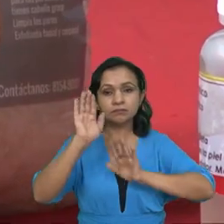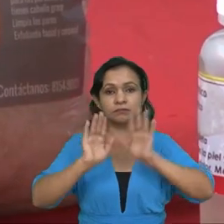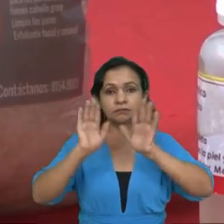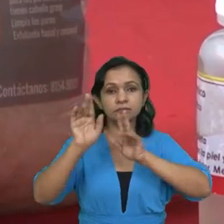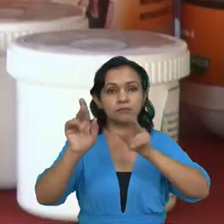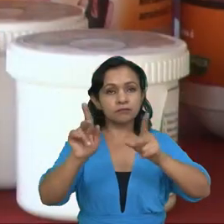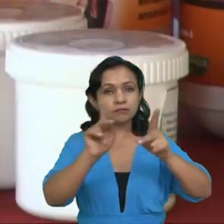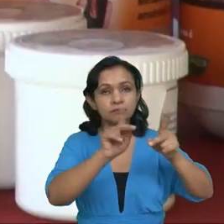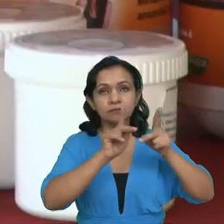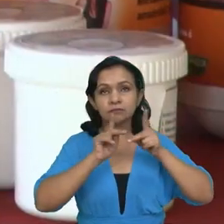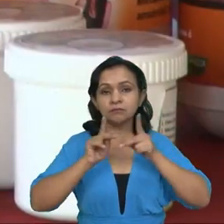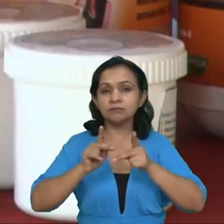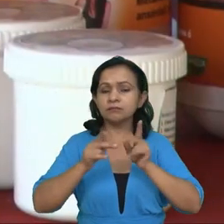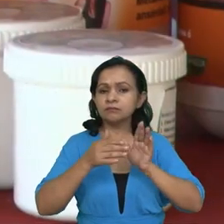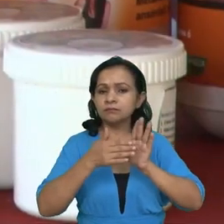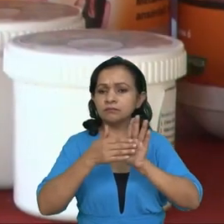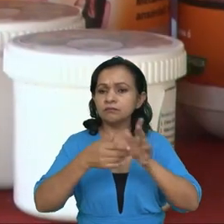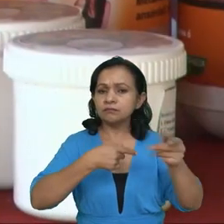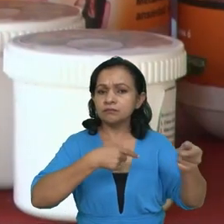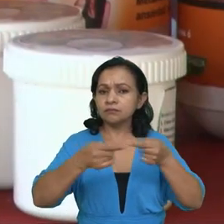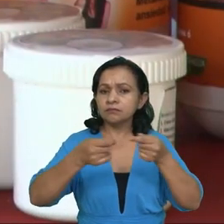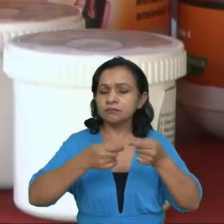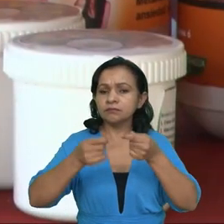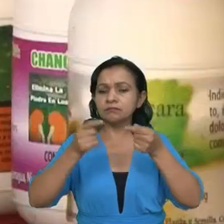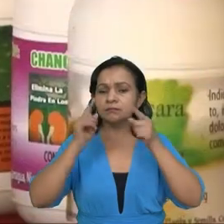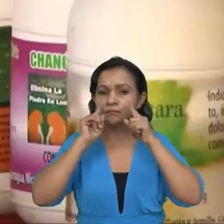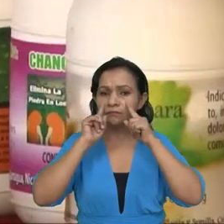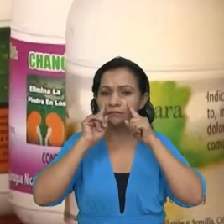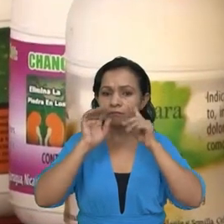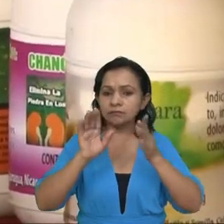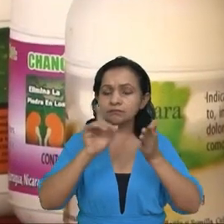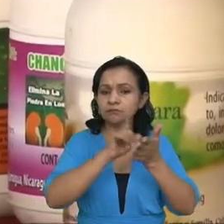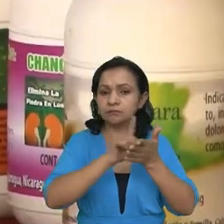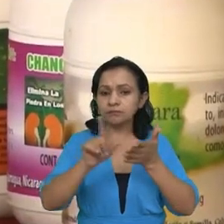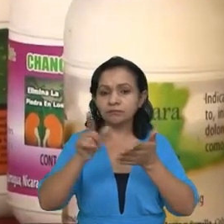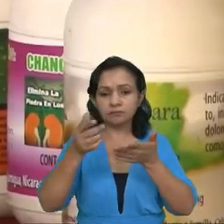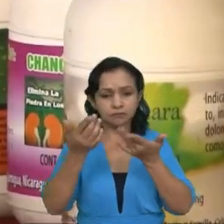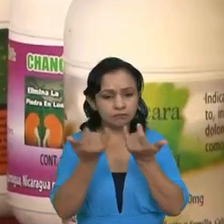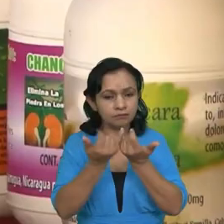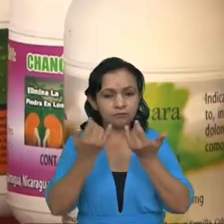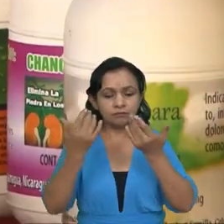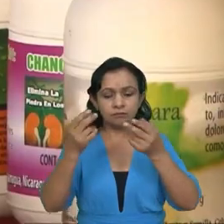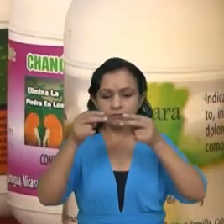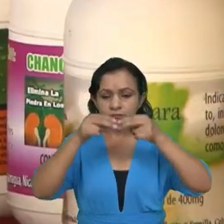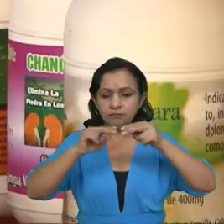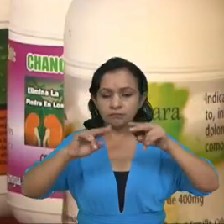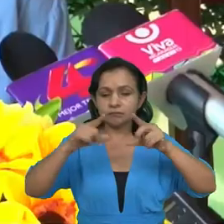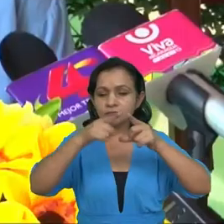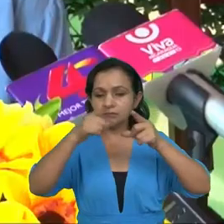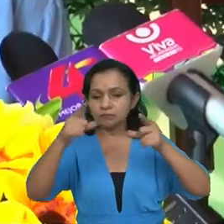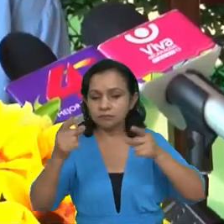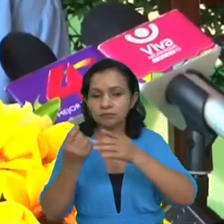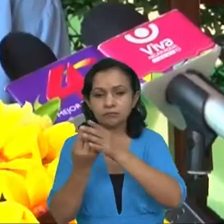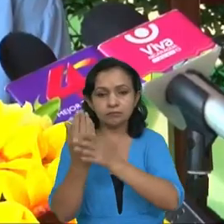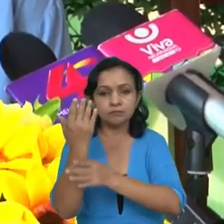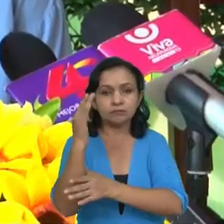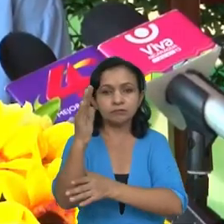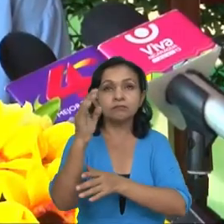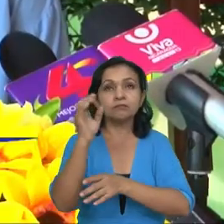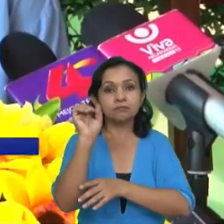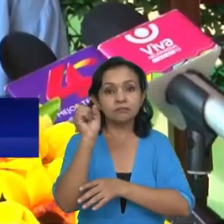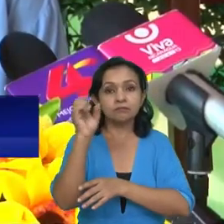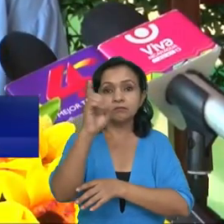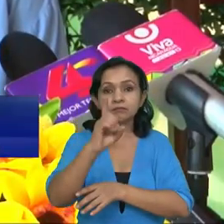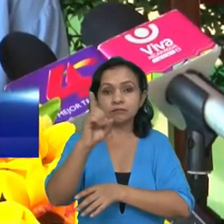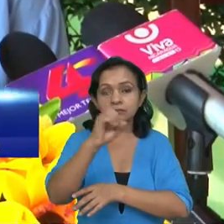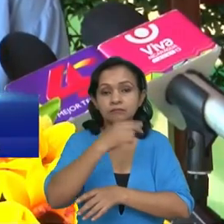protagonistas que ofertarán productos para el cuido e higiene elaborados con ingredientes naturales este fin de semana